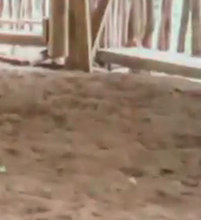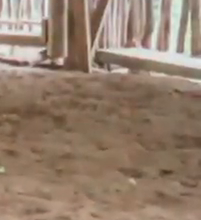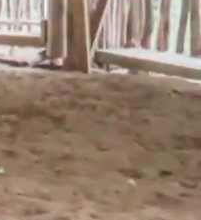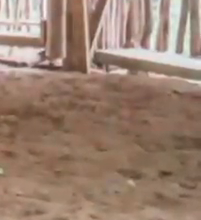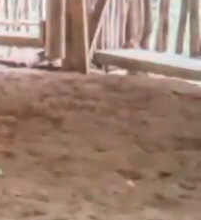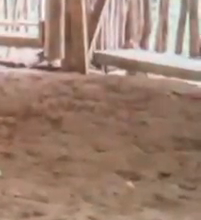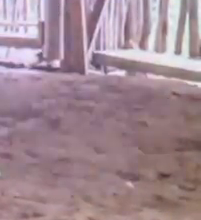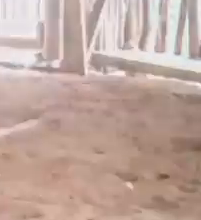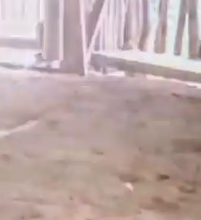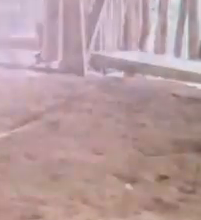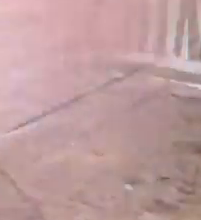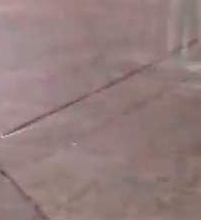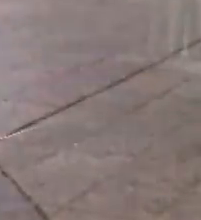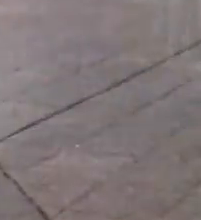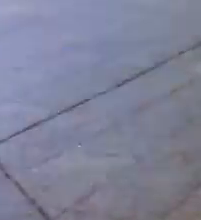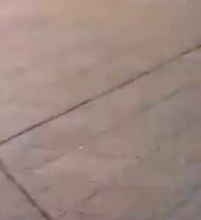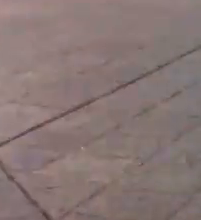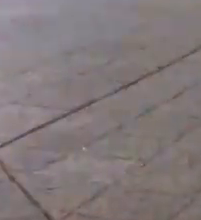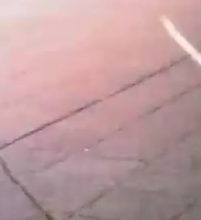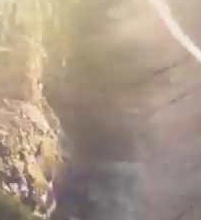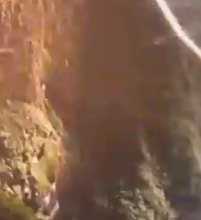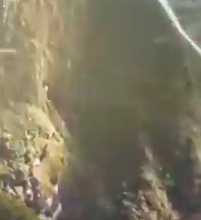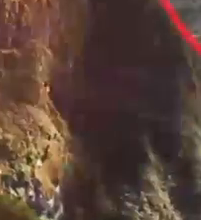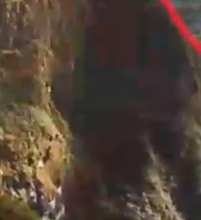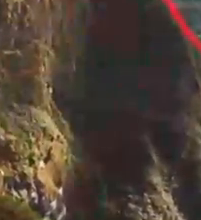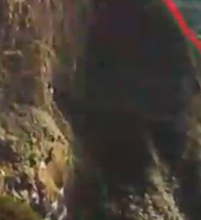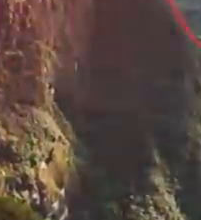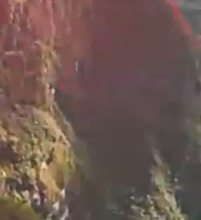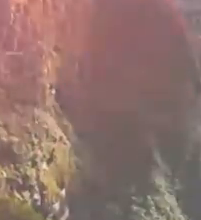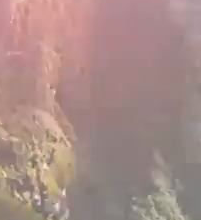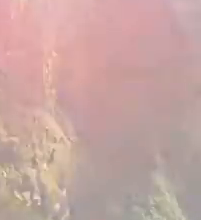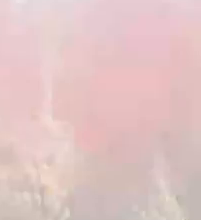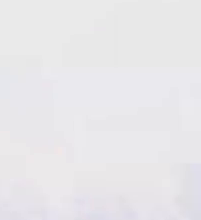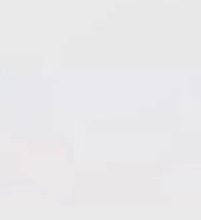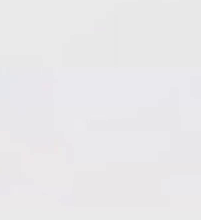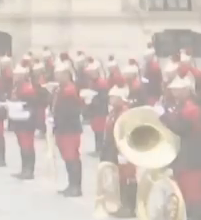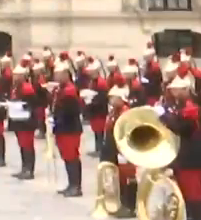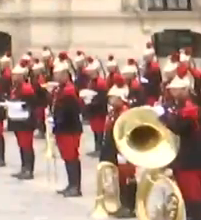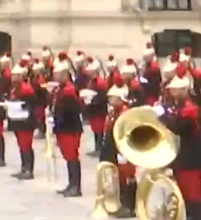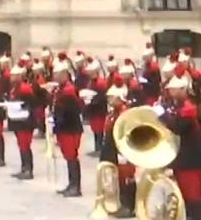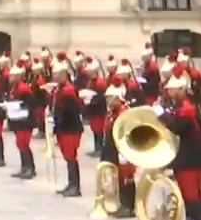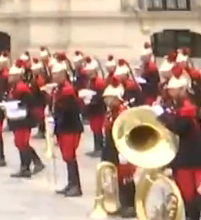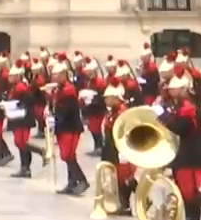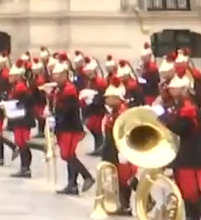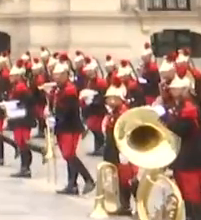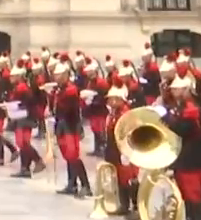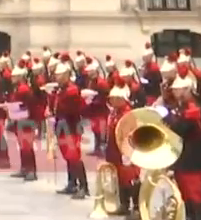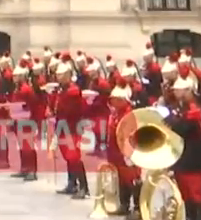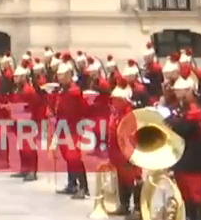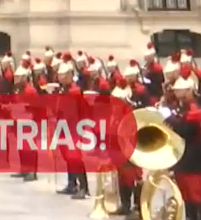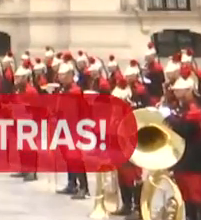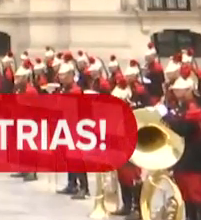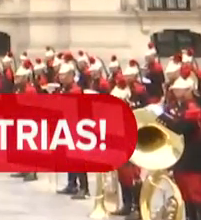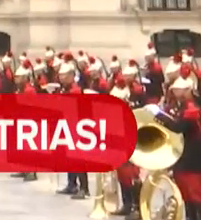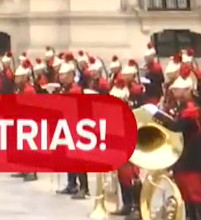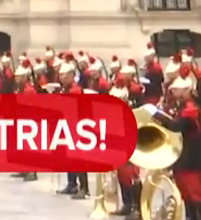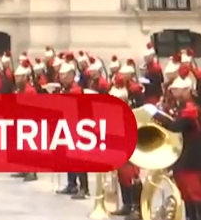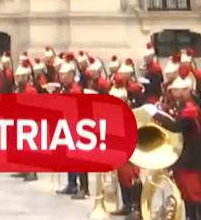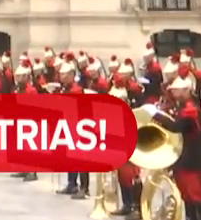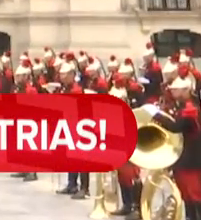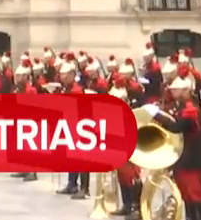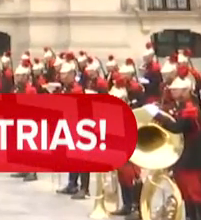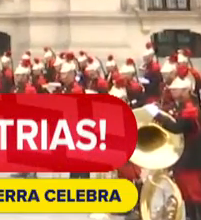Lo celebramos junto a ti. Vamos a Palacio de Gobierno. Atención, hay movimiento. Diana Falcón, cuéntanos todo. Adelante.